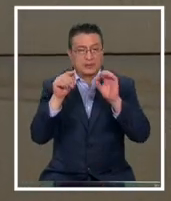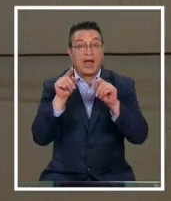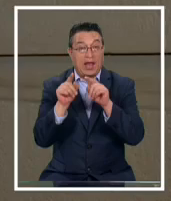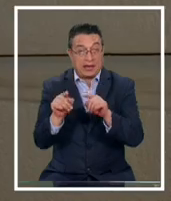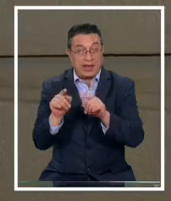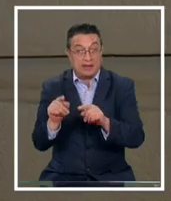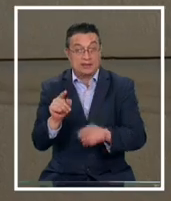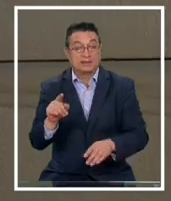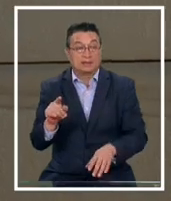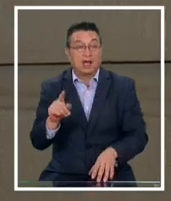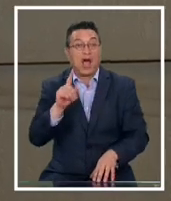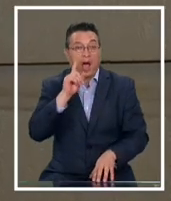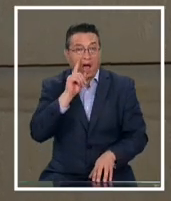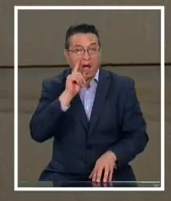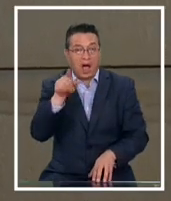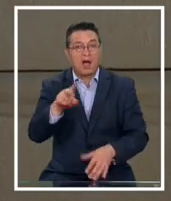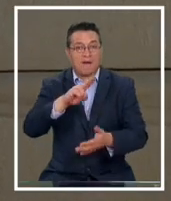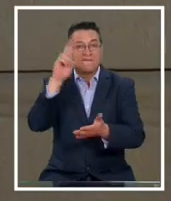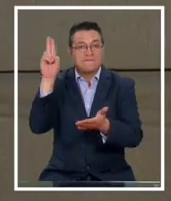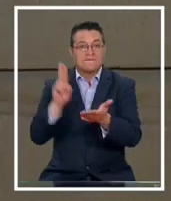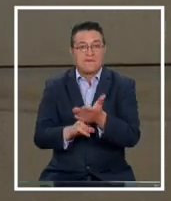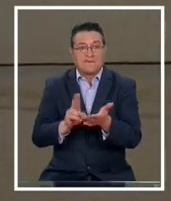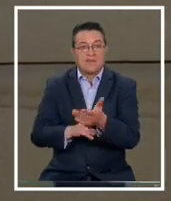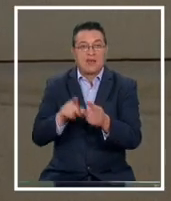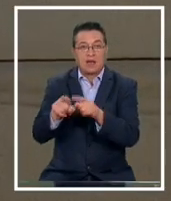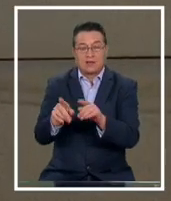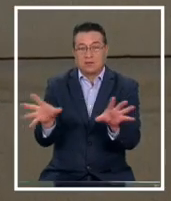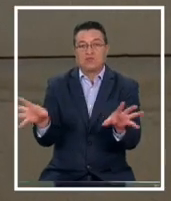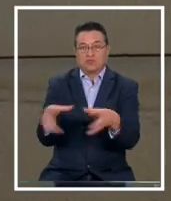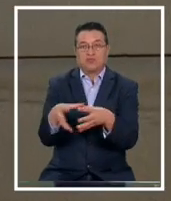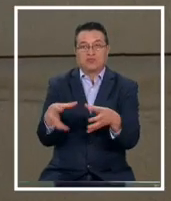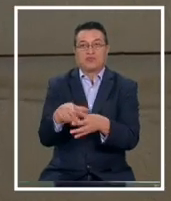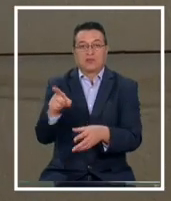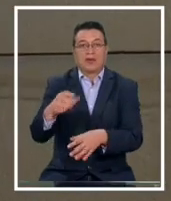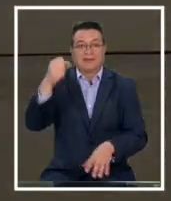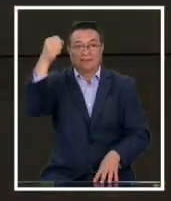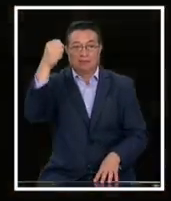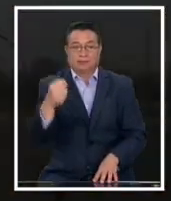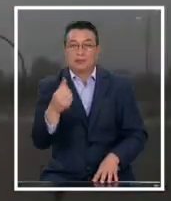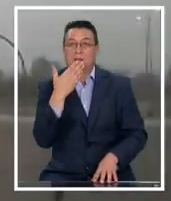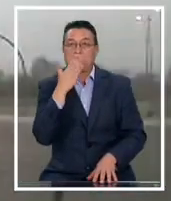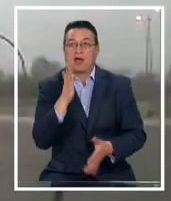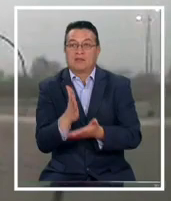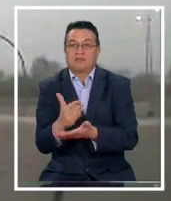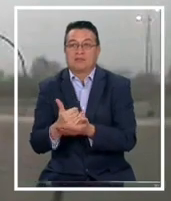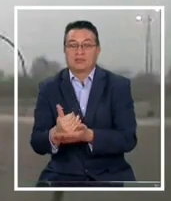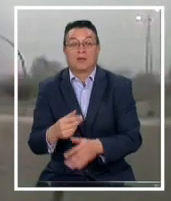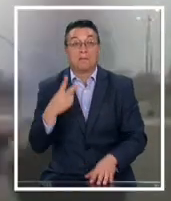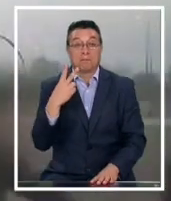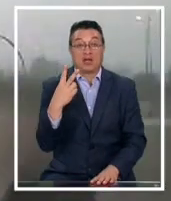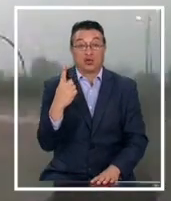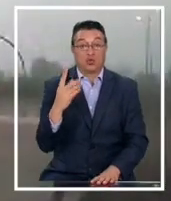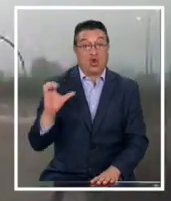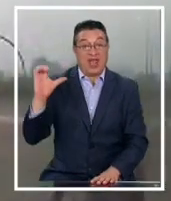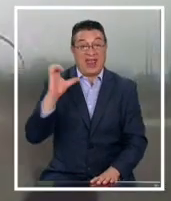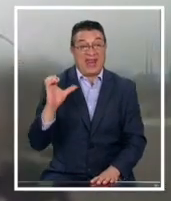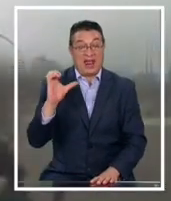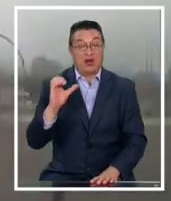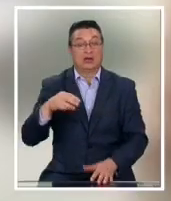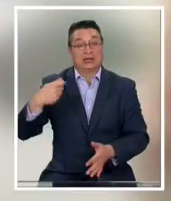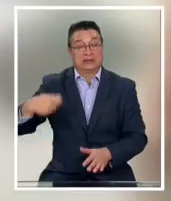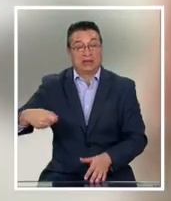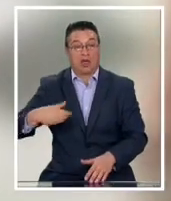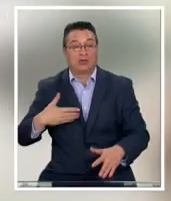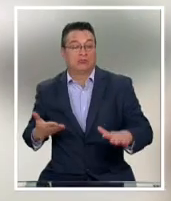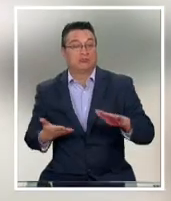aquí hay una verdadera organización. Esto es crimen organizado. El 21 de enero el Senado despachó el